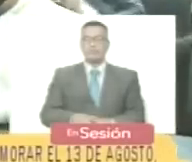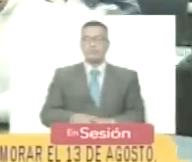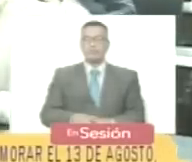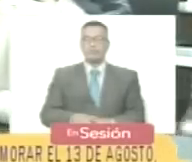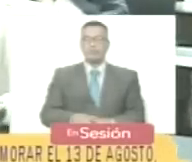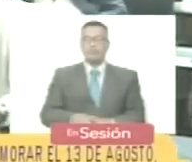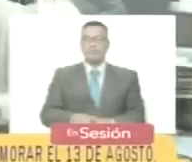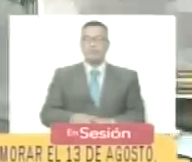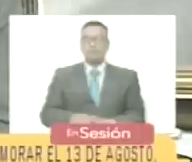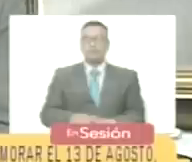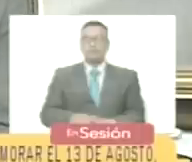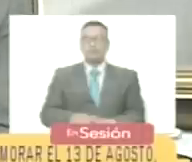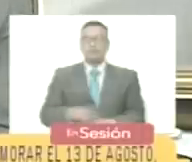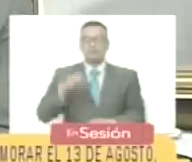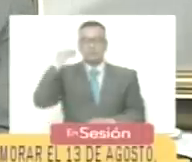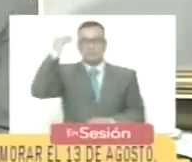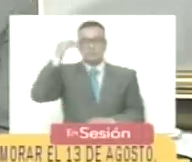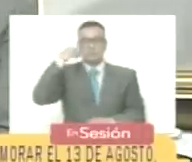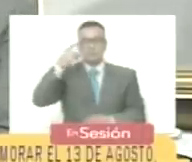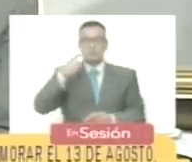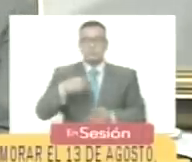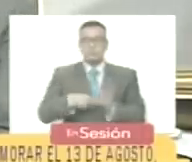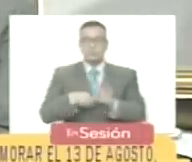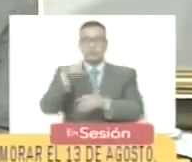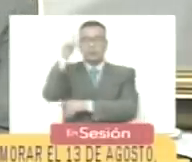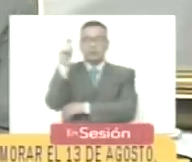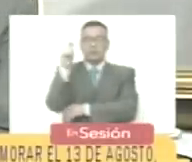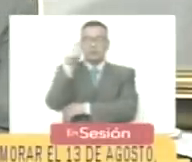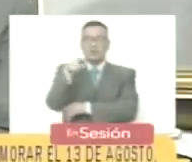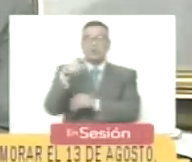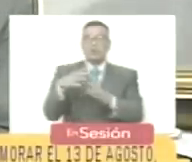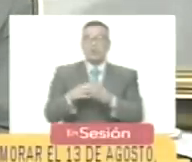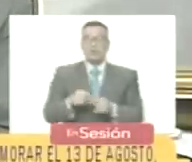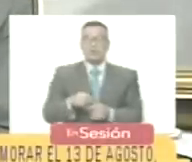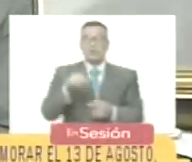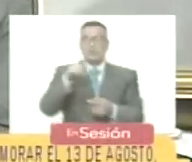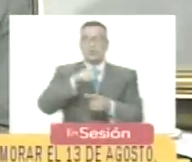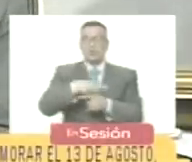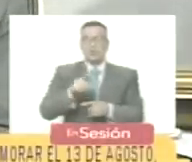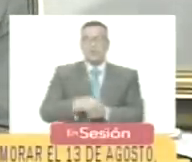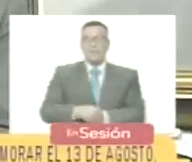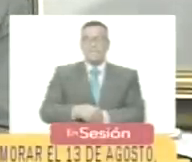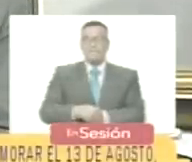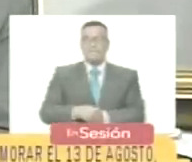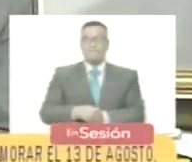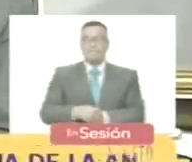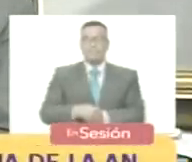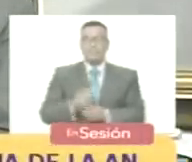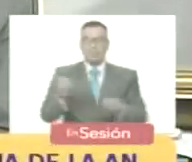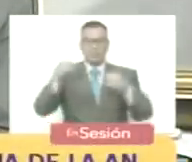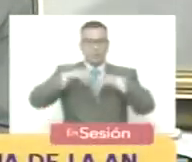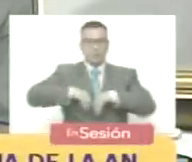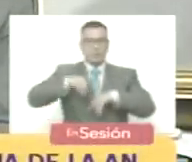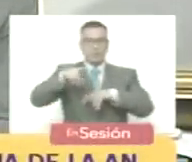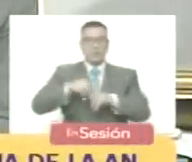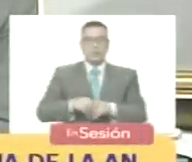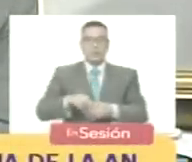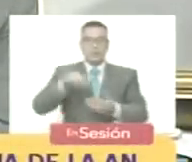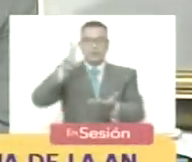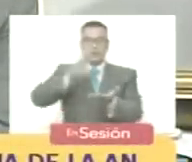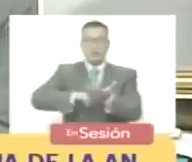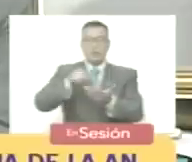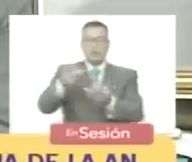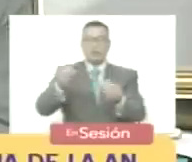En consideración, las honorables diputadas y los honorables diputados que estén de acuerdo en aprobar